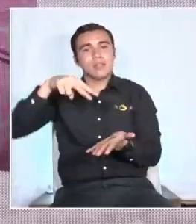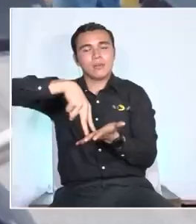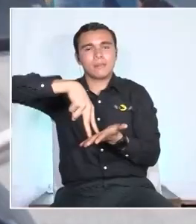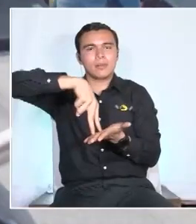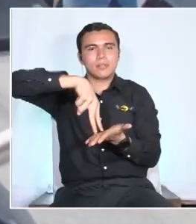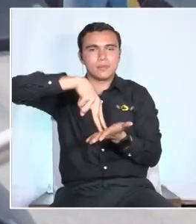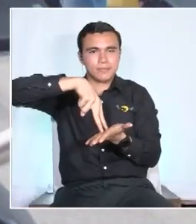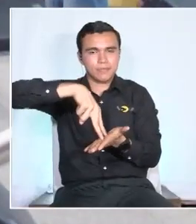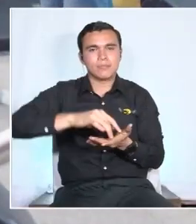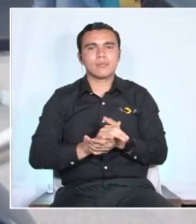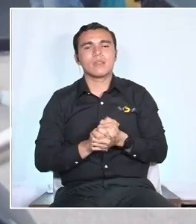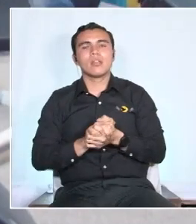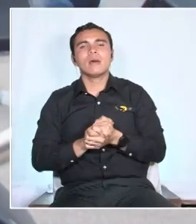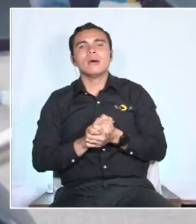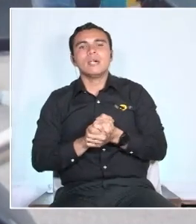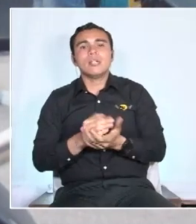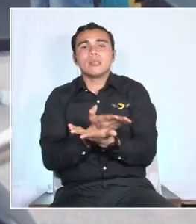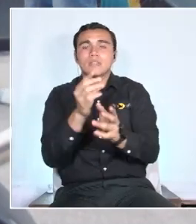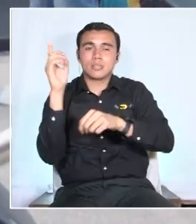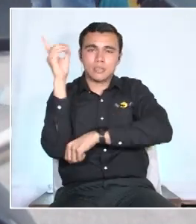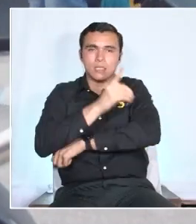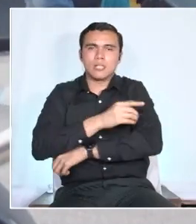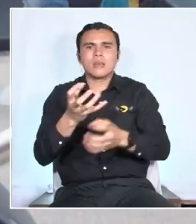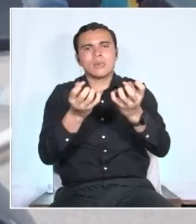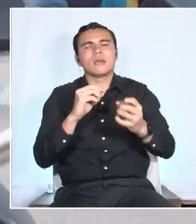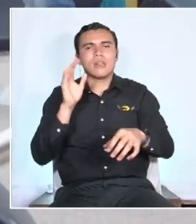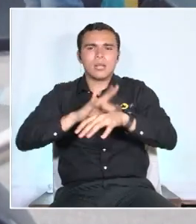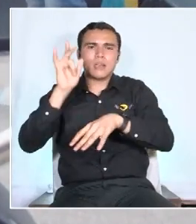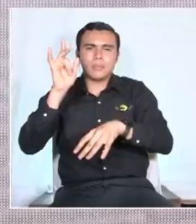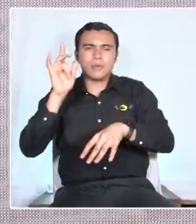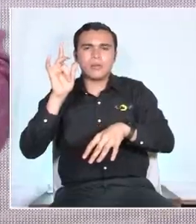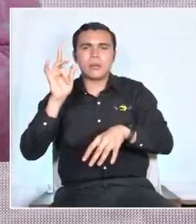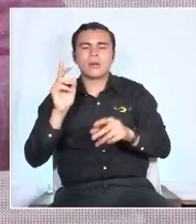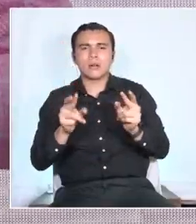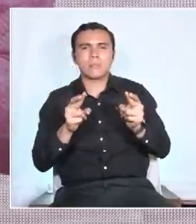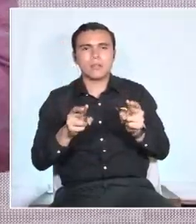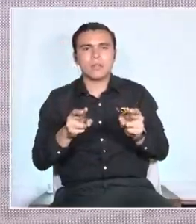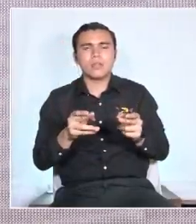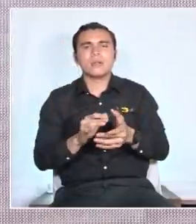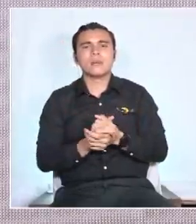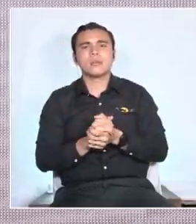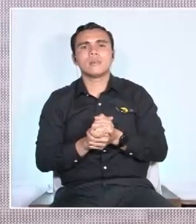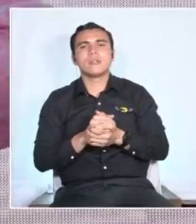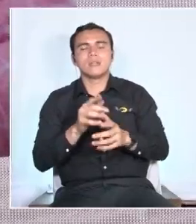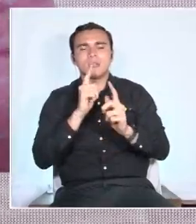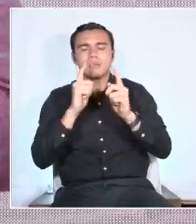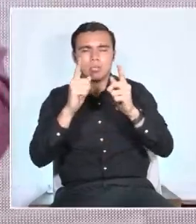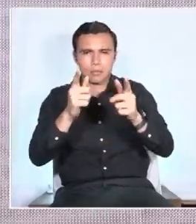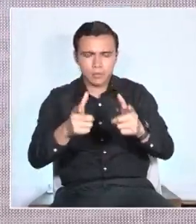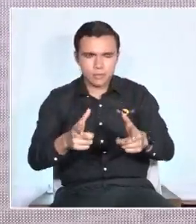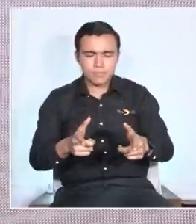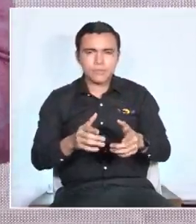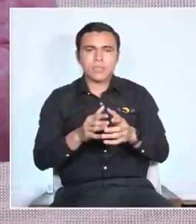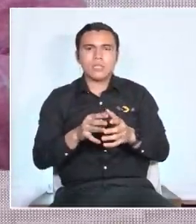rápidamente. Y en este día quiero hacer un llamado rápidamente. Santo Rabakande